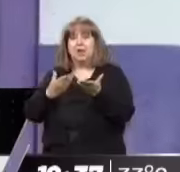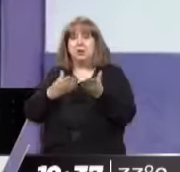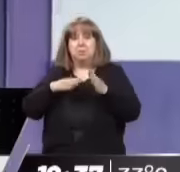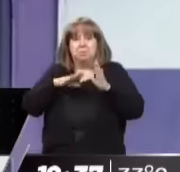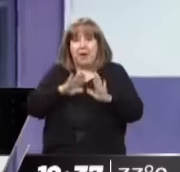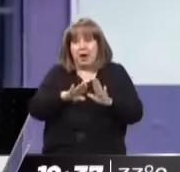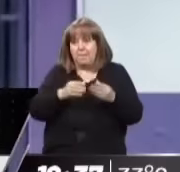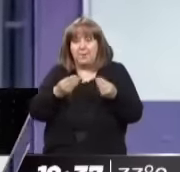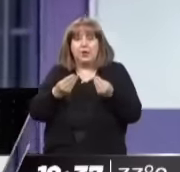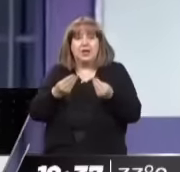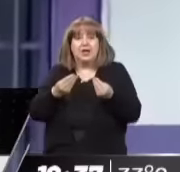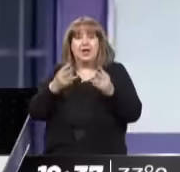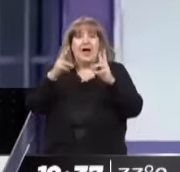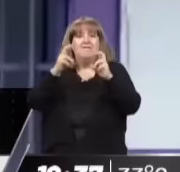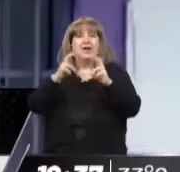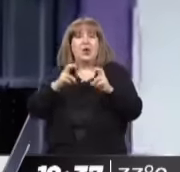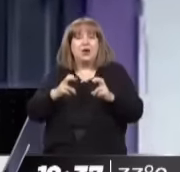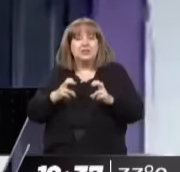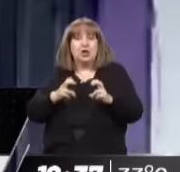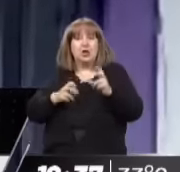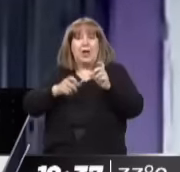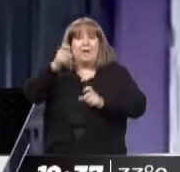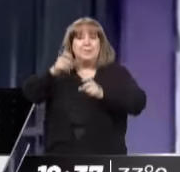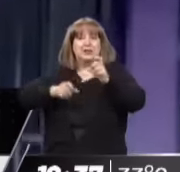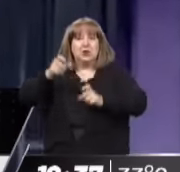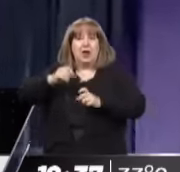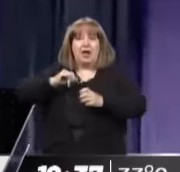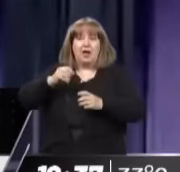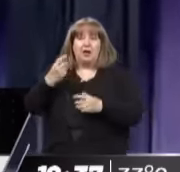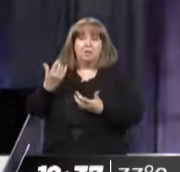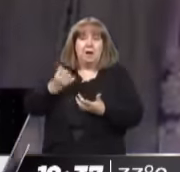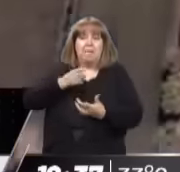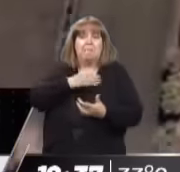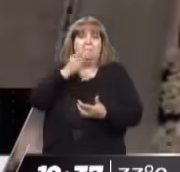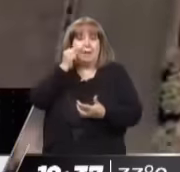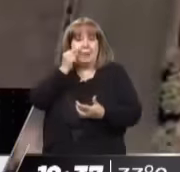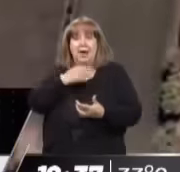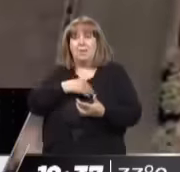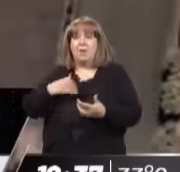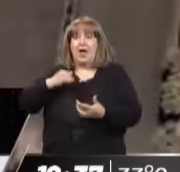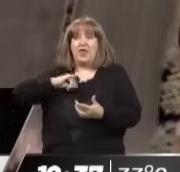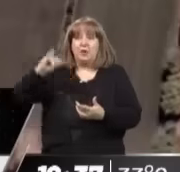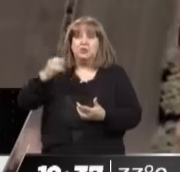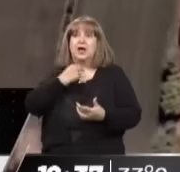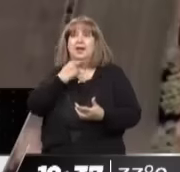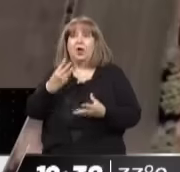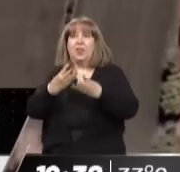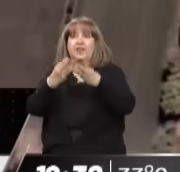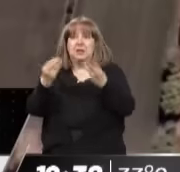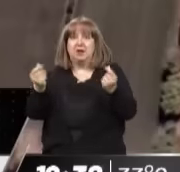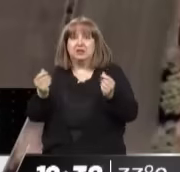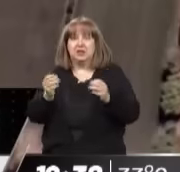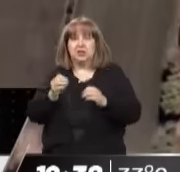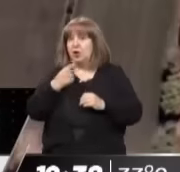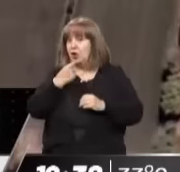estancado, diríamos, y guardado porque no hay mayores datos y, por supuesto, sí. Por lo extraño el